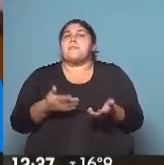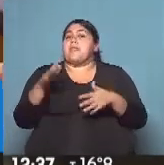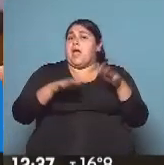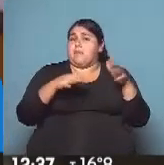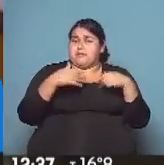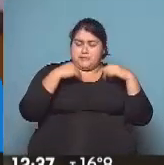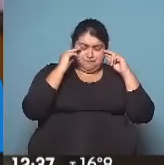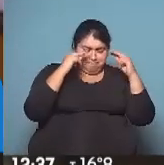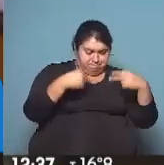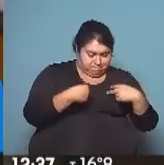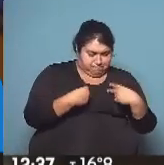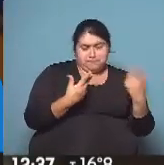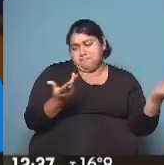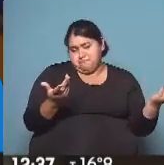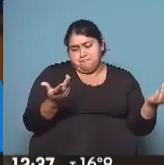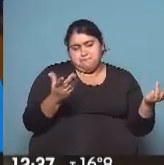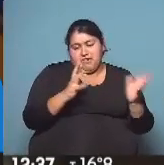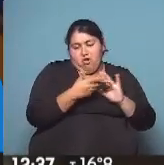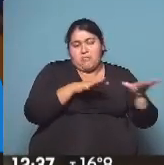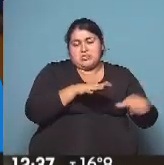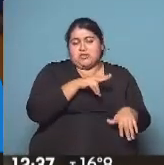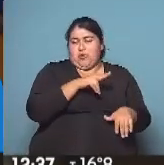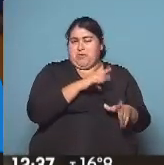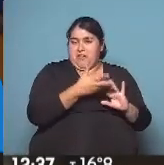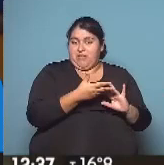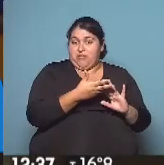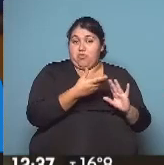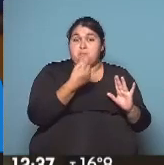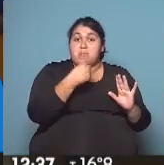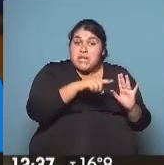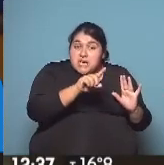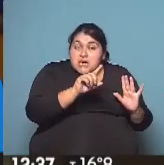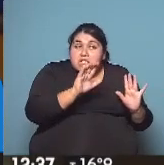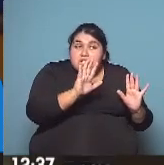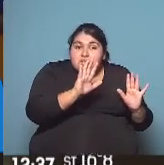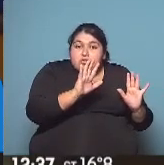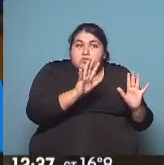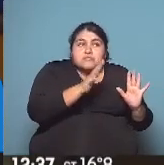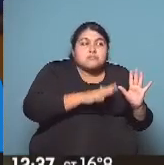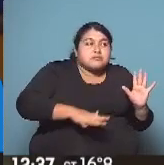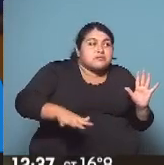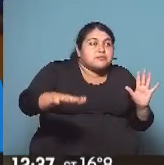es 100% sentido Sí, es común. como Sí. una... Ahora, en el colectivo argentino, cuando